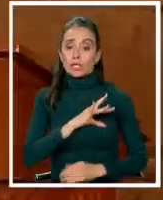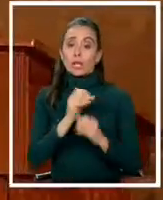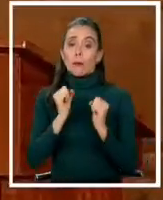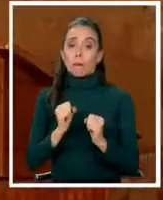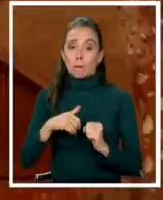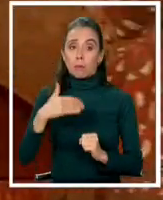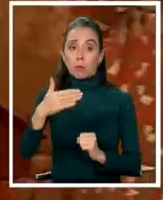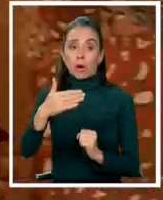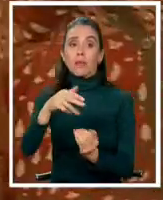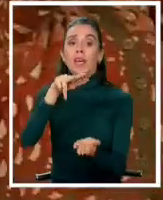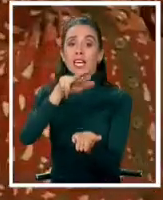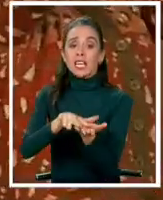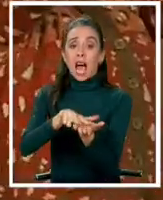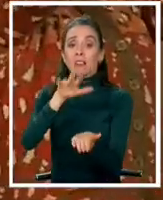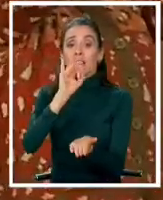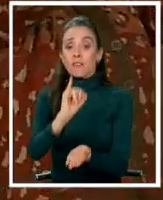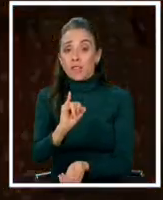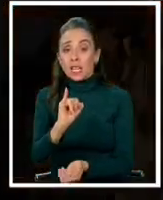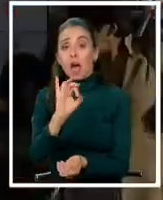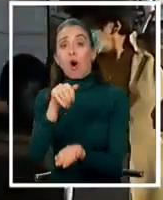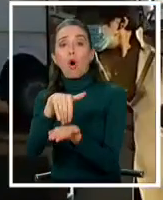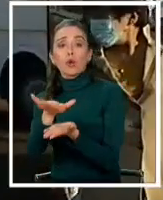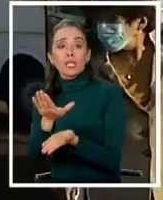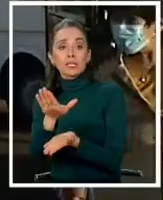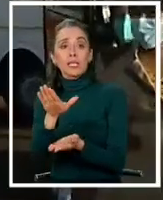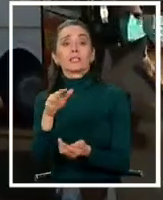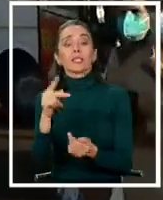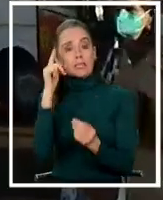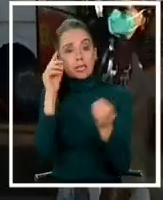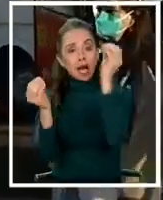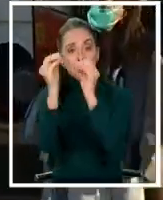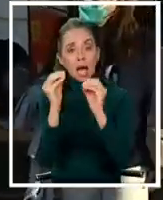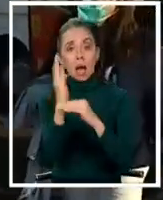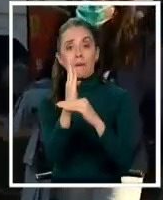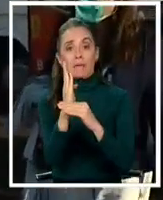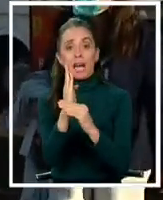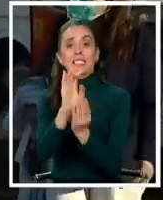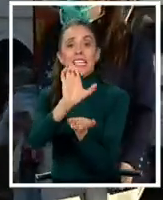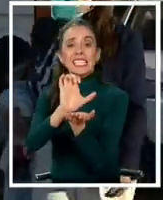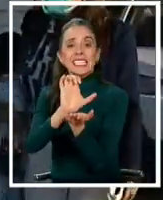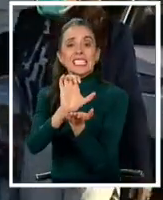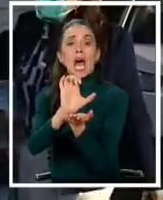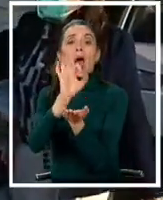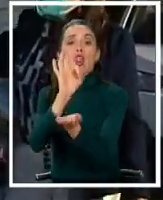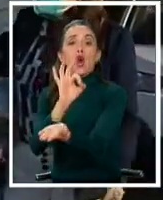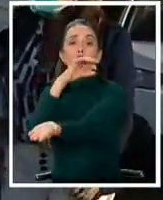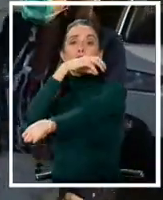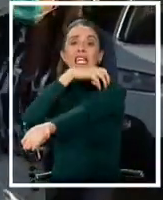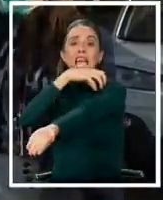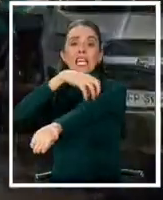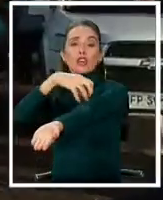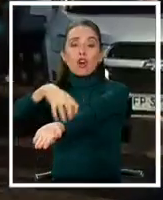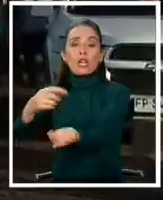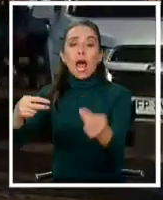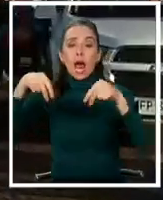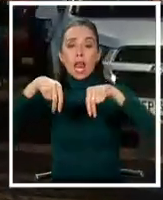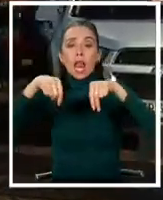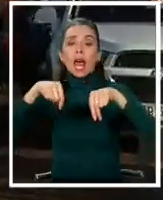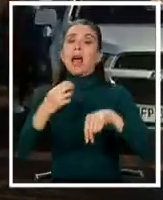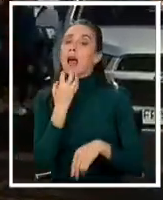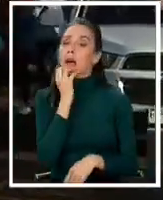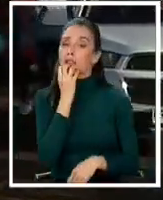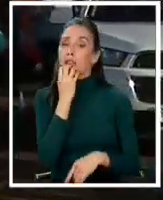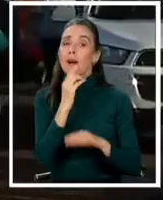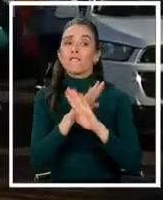ser ratificada o rechazada. Se ha construido la base de un Estado regional y estamos acá también en Antofagasta. Se marca